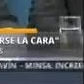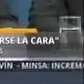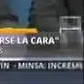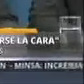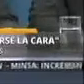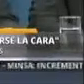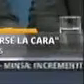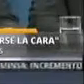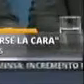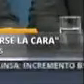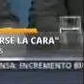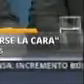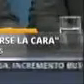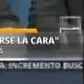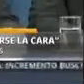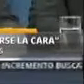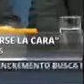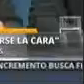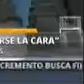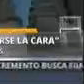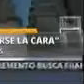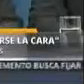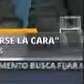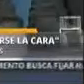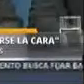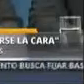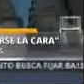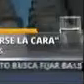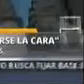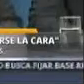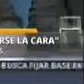Huántar en la Corte Superior de Justicia de Lima.